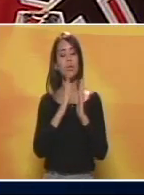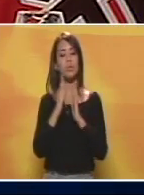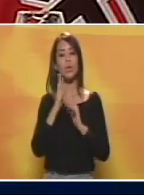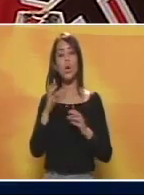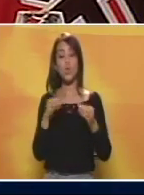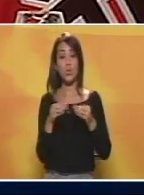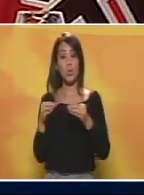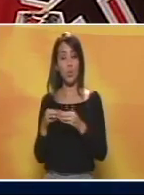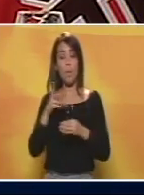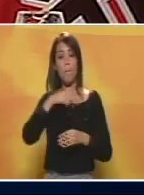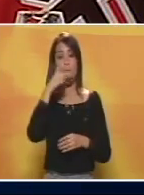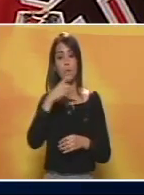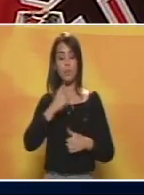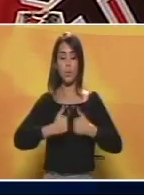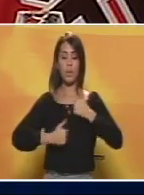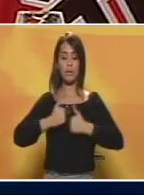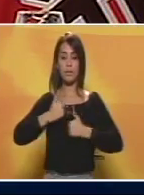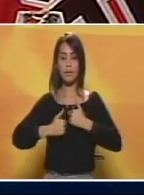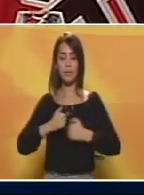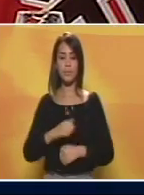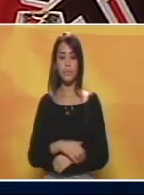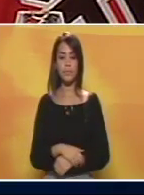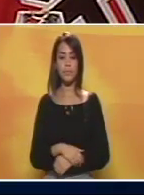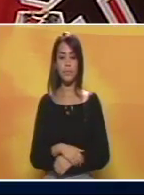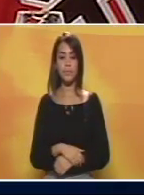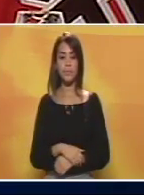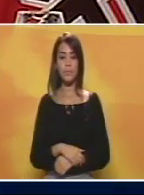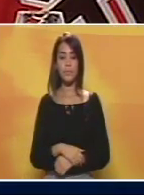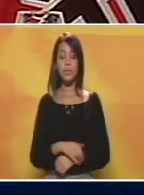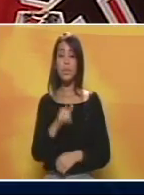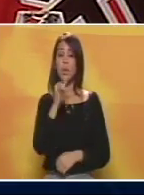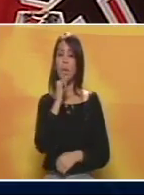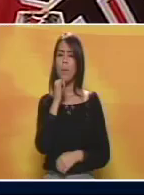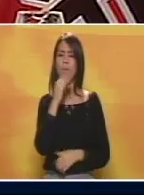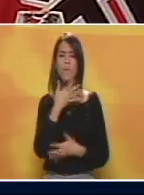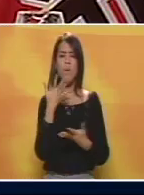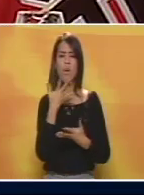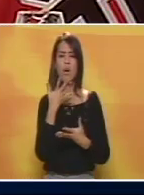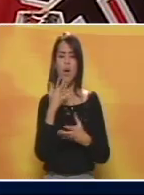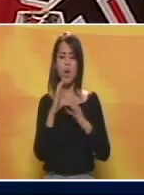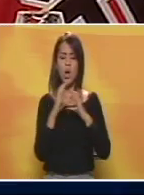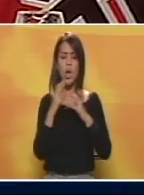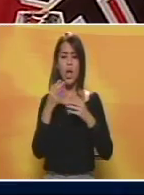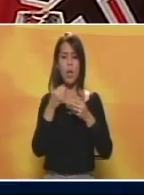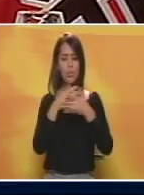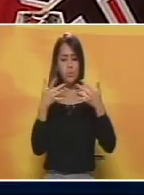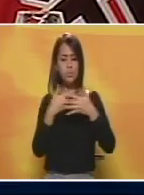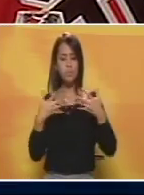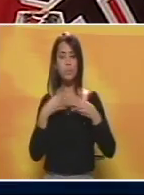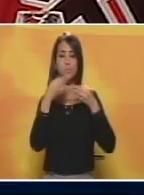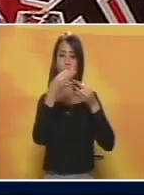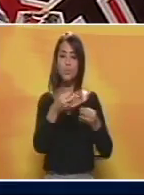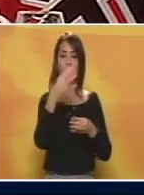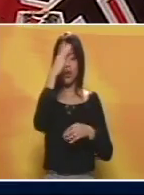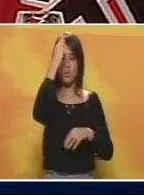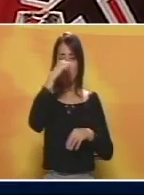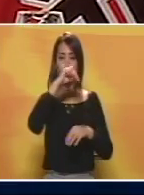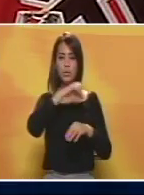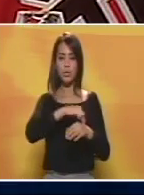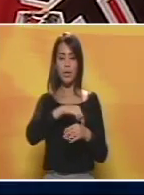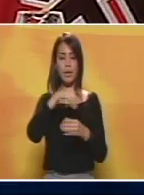y candidatos enviaron comunicaciones al Consejo Nacional Electoral haciendo